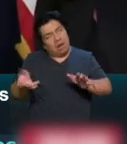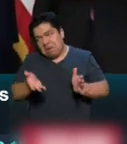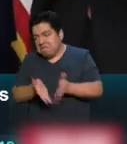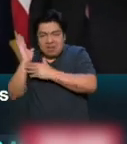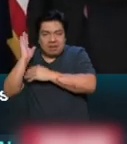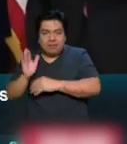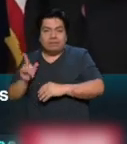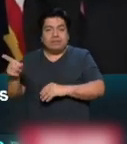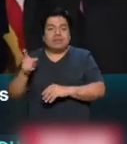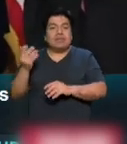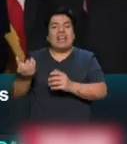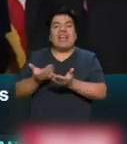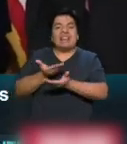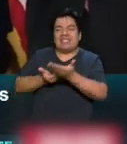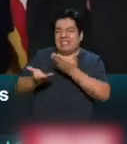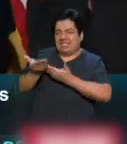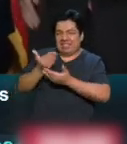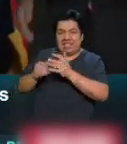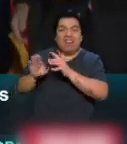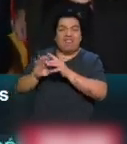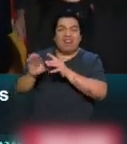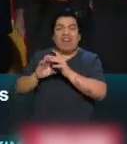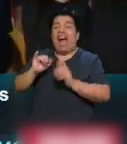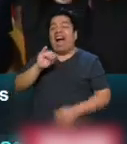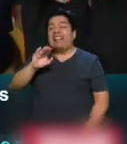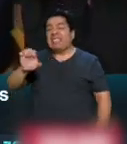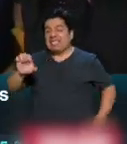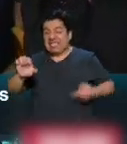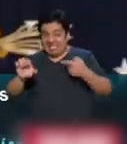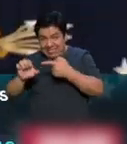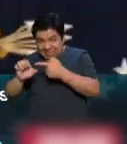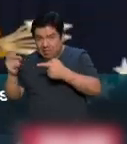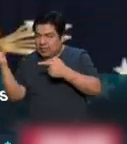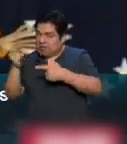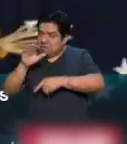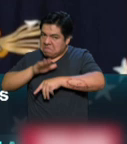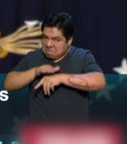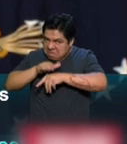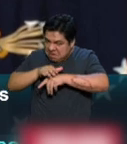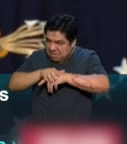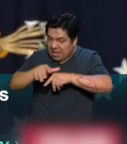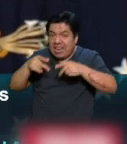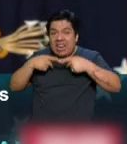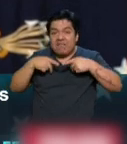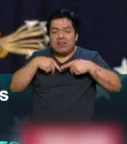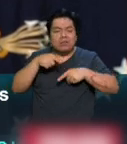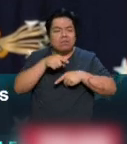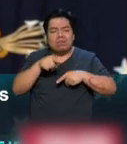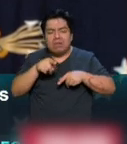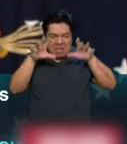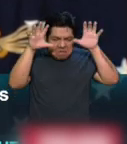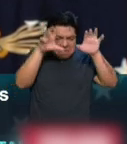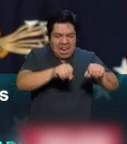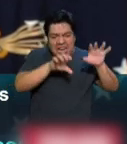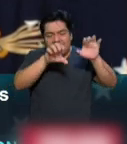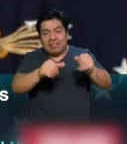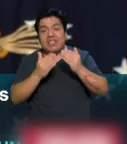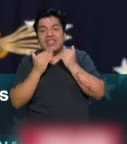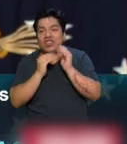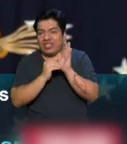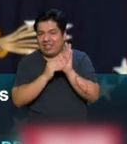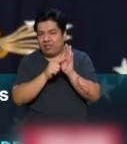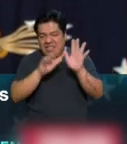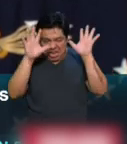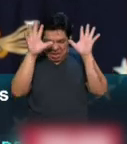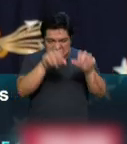que el Servicio de Inmigración y Control de Aduanas, ICE, debe ampliar los esfuerzos para detener y deportar a las personas indocumentadas